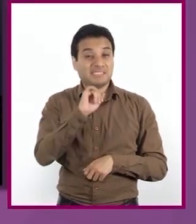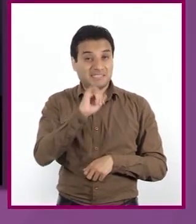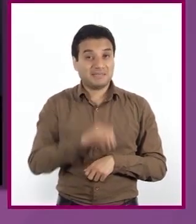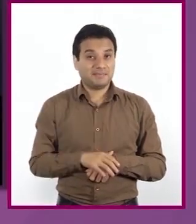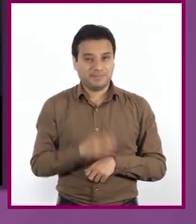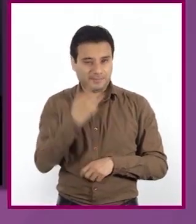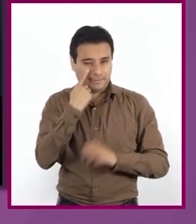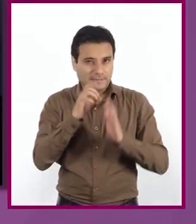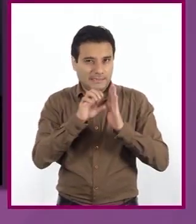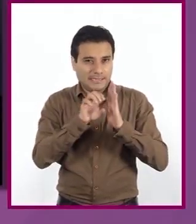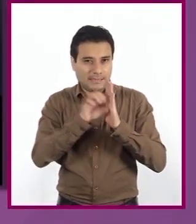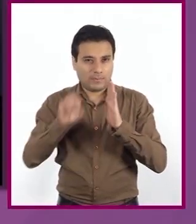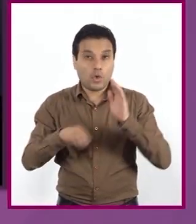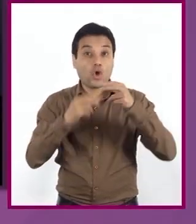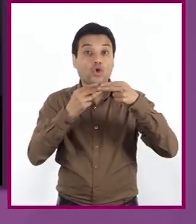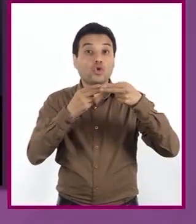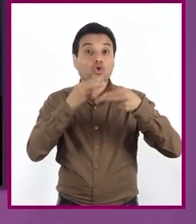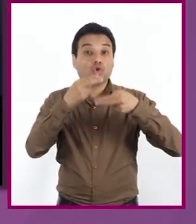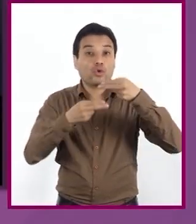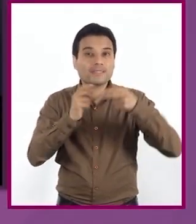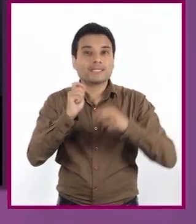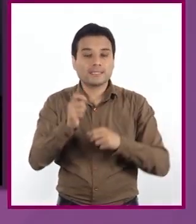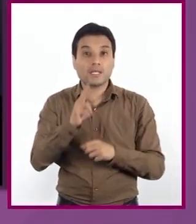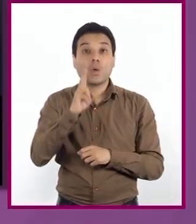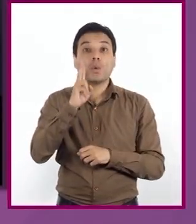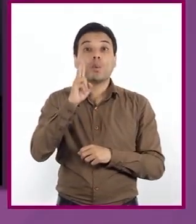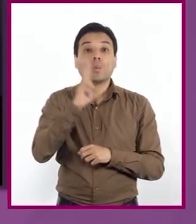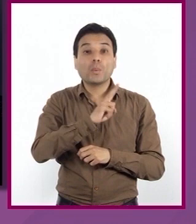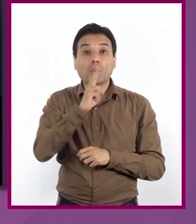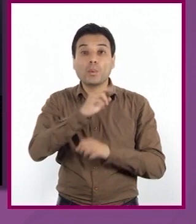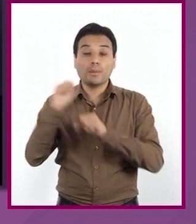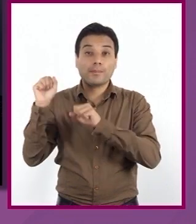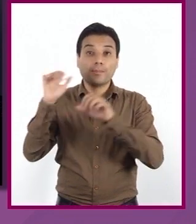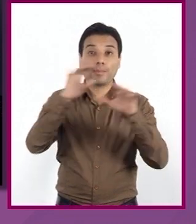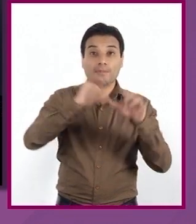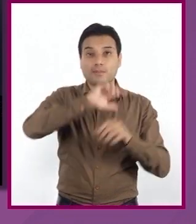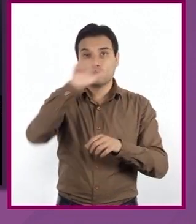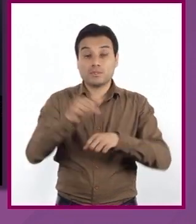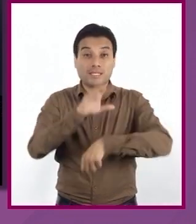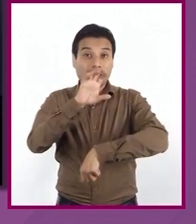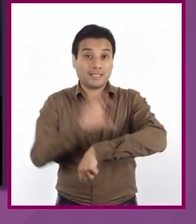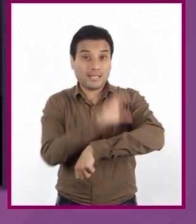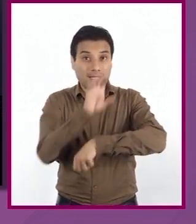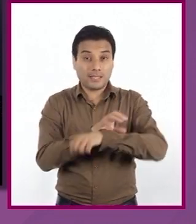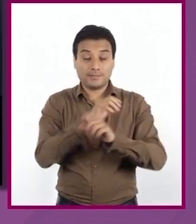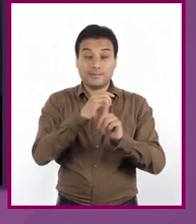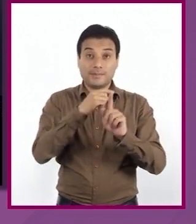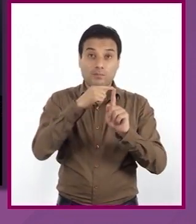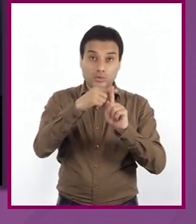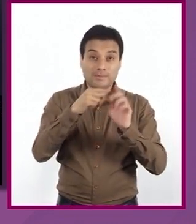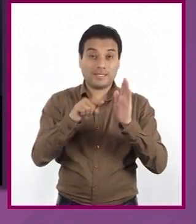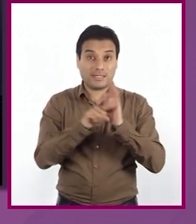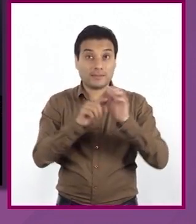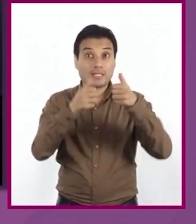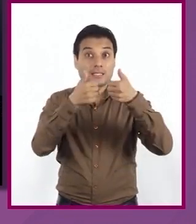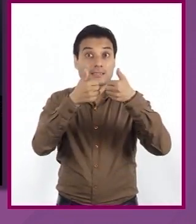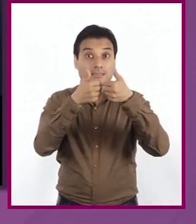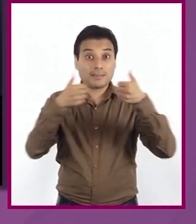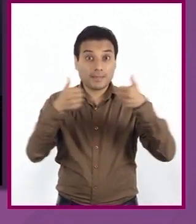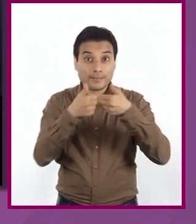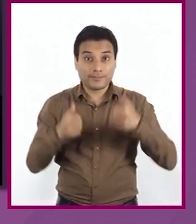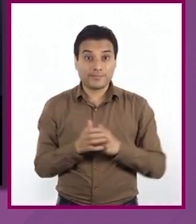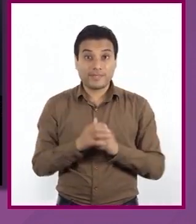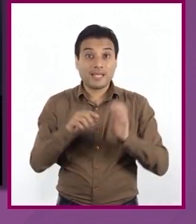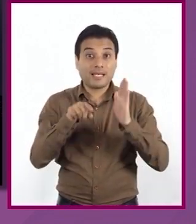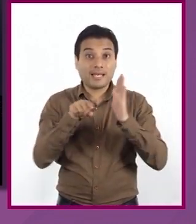que sucede con las nubes es que el viento separa las cargas positivas de las negativas. Estas cargas negativas quedan en la parte